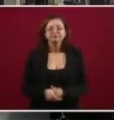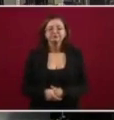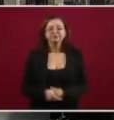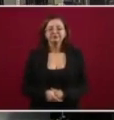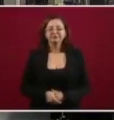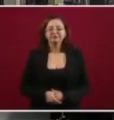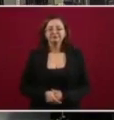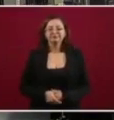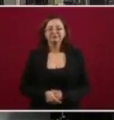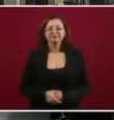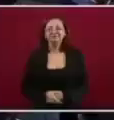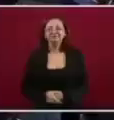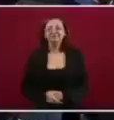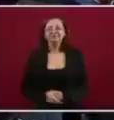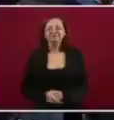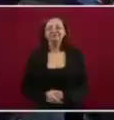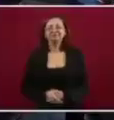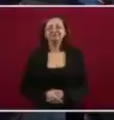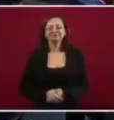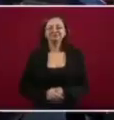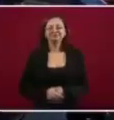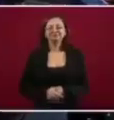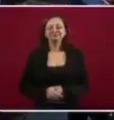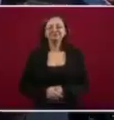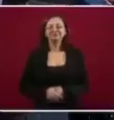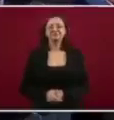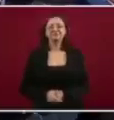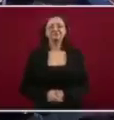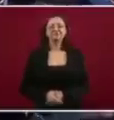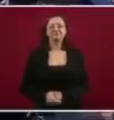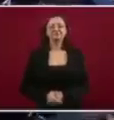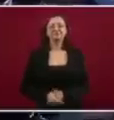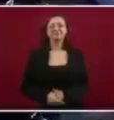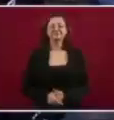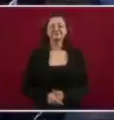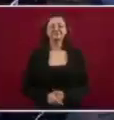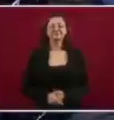gracias, presidente. Con permiso, gracias.